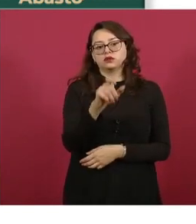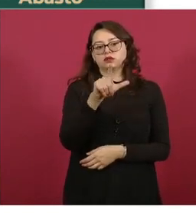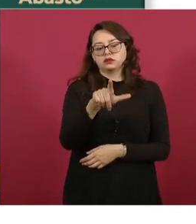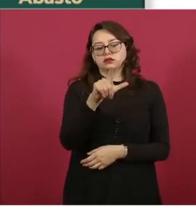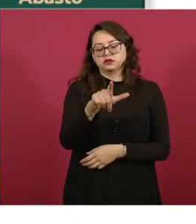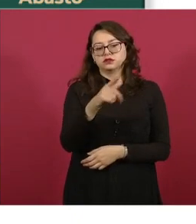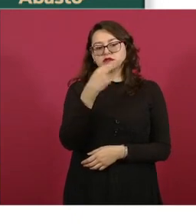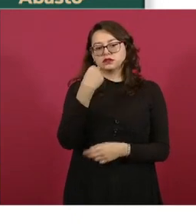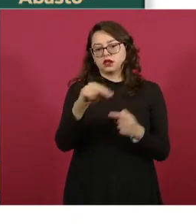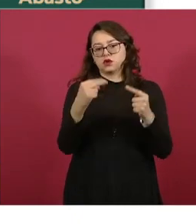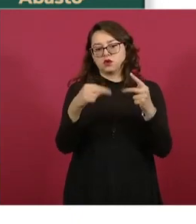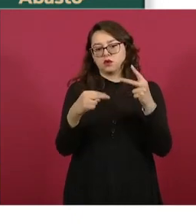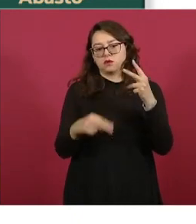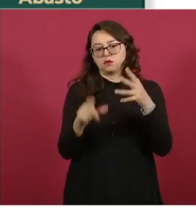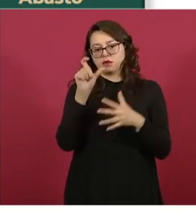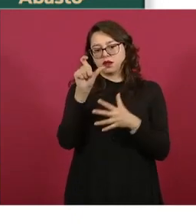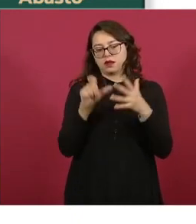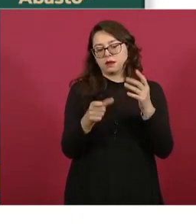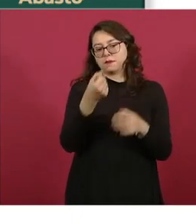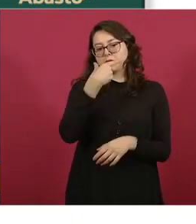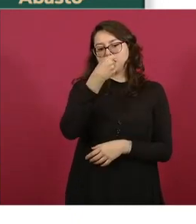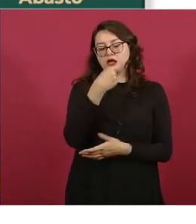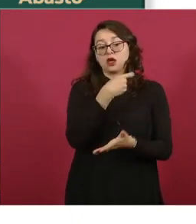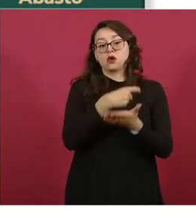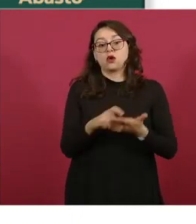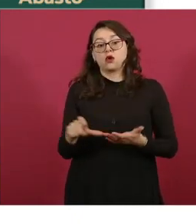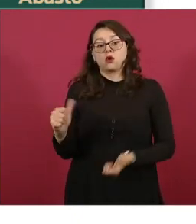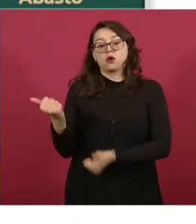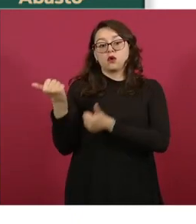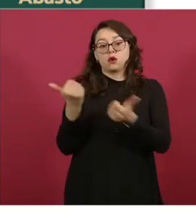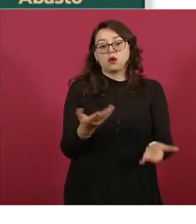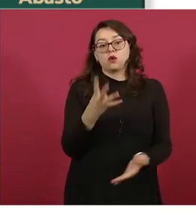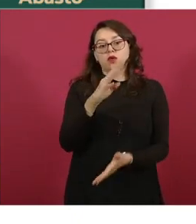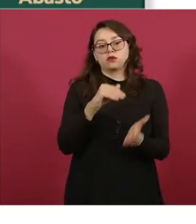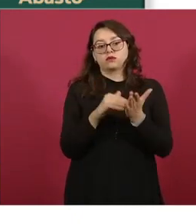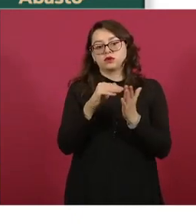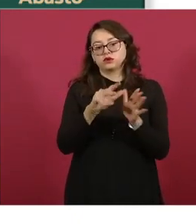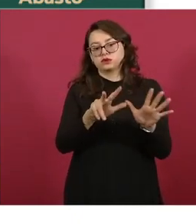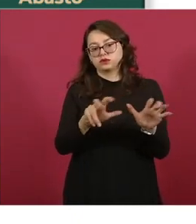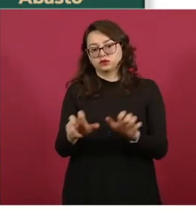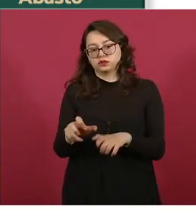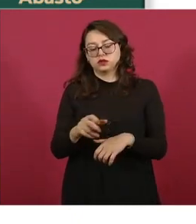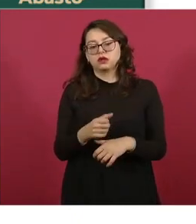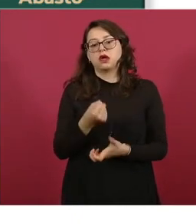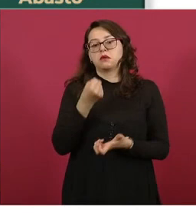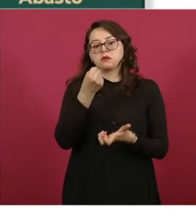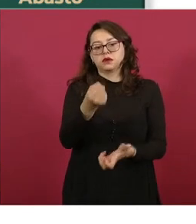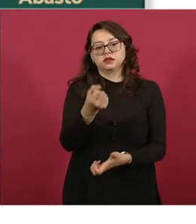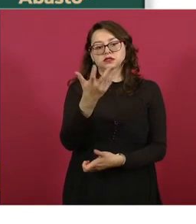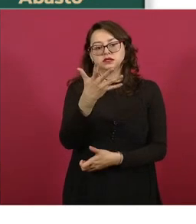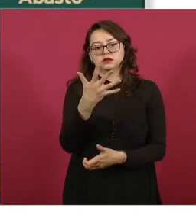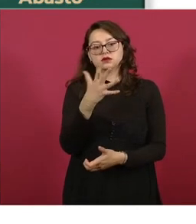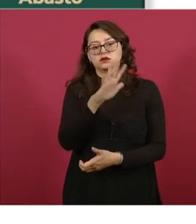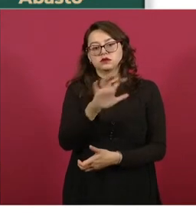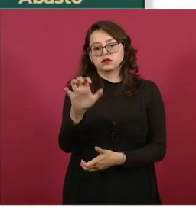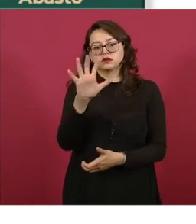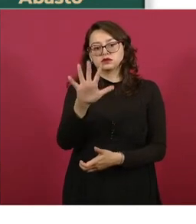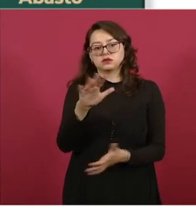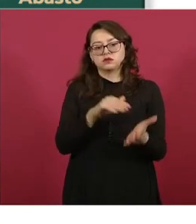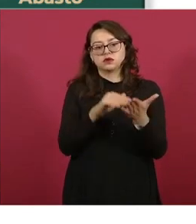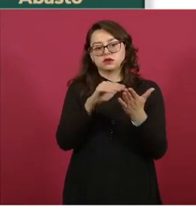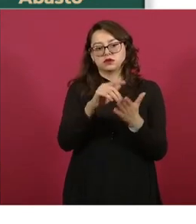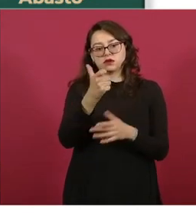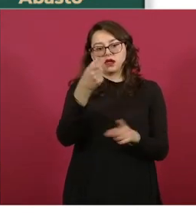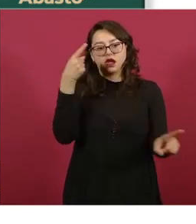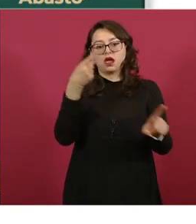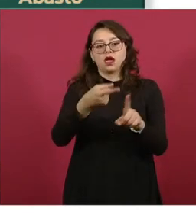de 5 millones de piezas, una inversión de 505 millones de pesos. También se han brindado 9.044 sesiones de